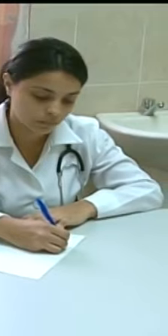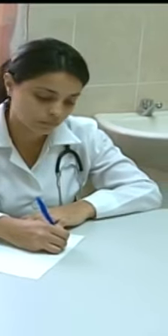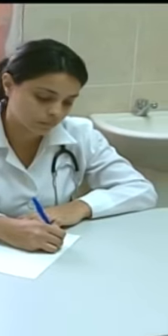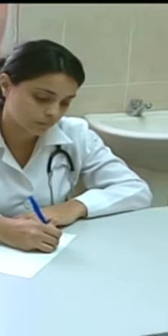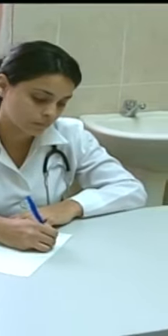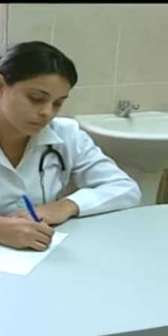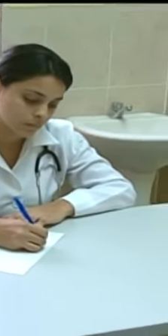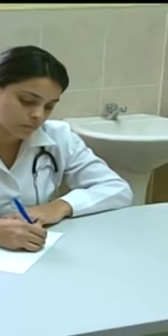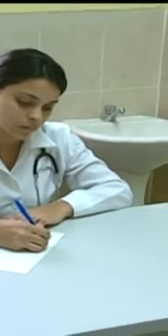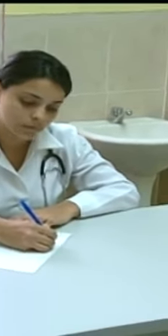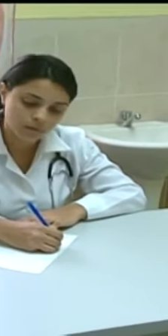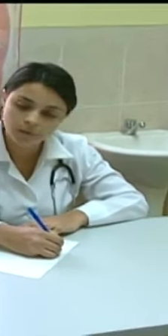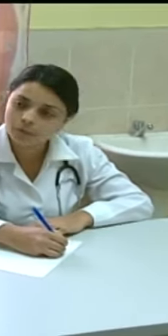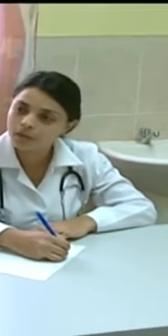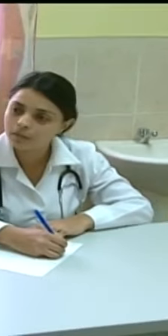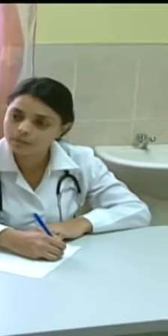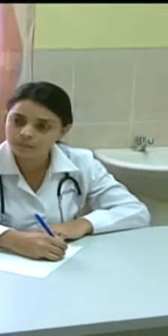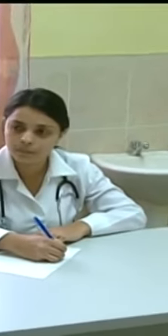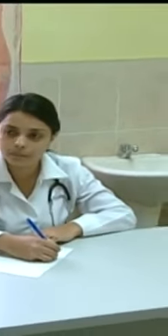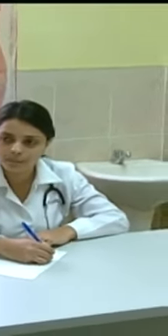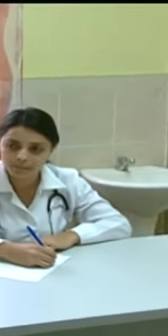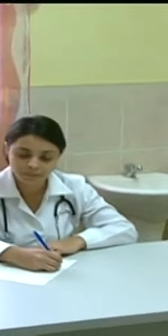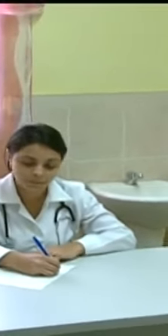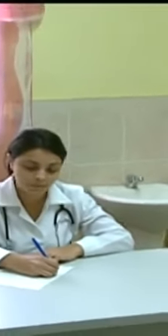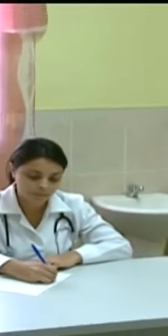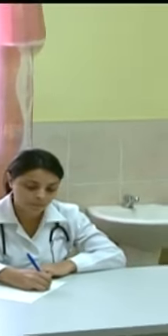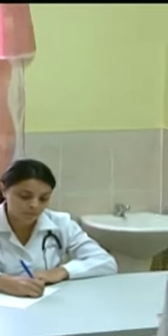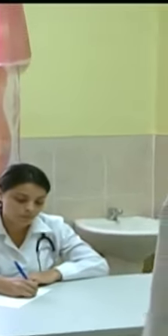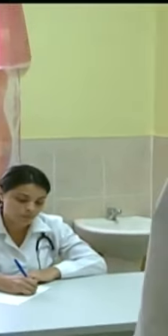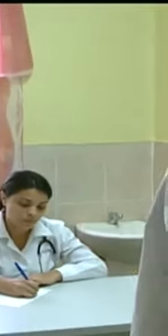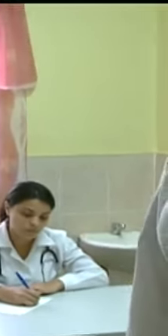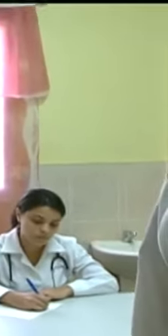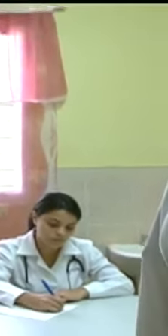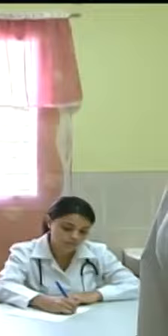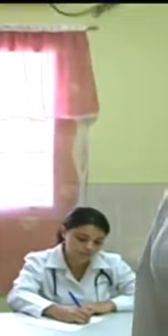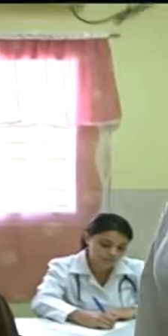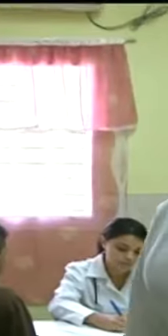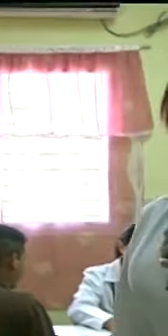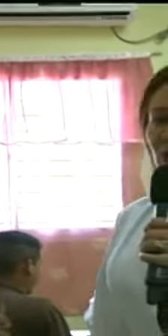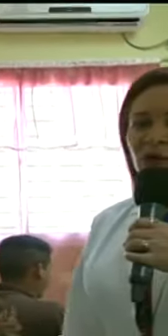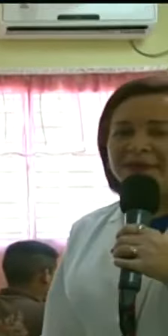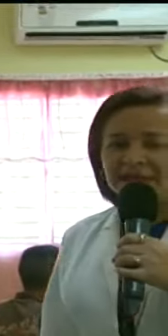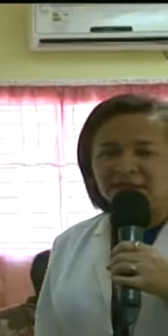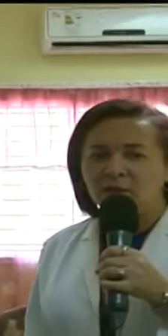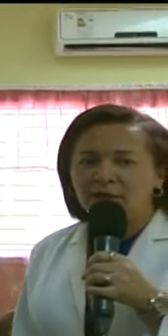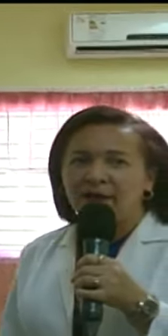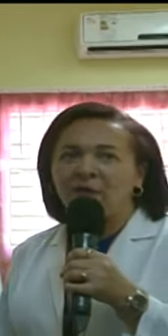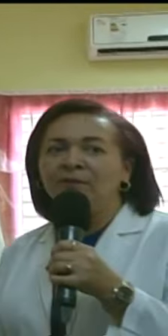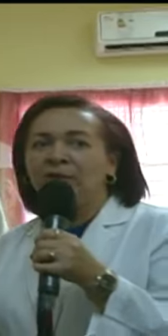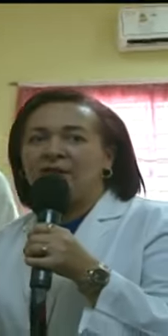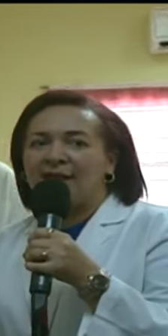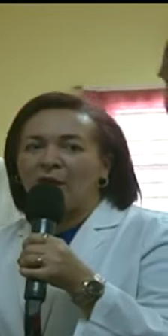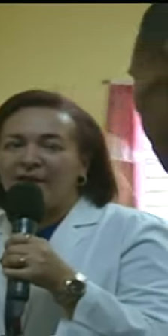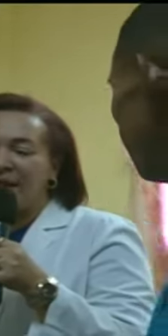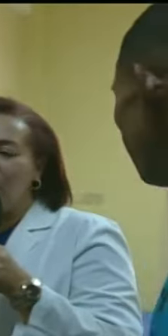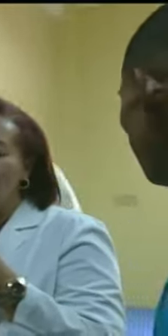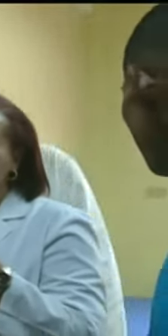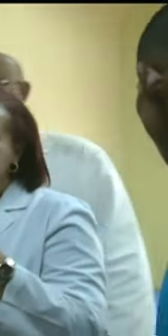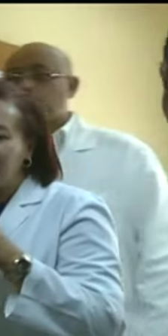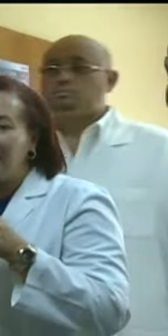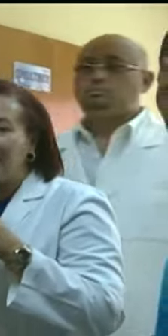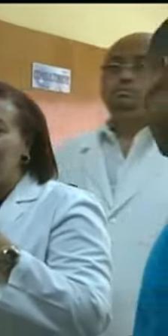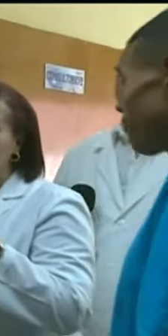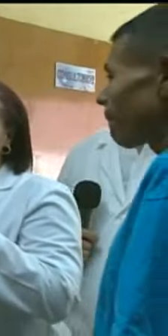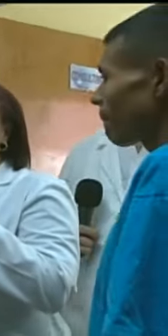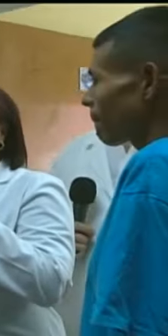dio a conocer a la comunidad que este es consultorio, este ambulatorio iba a ser inaugurado, se comenzaron